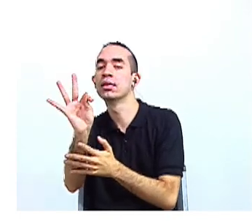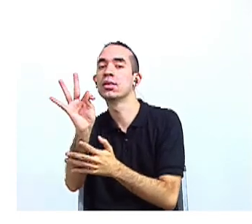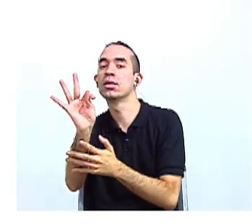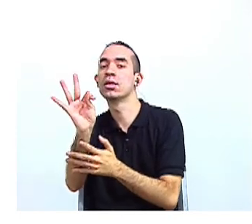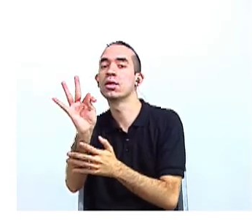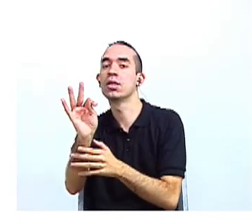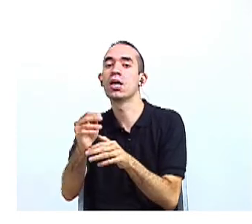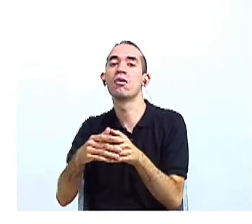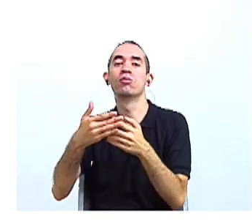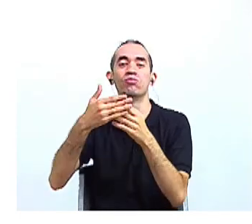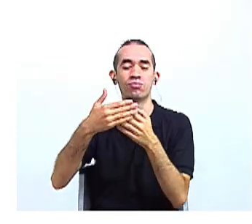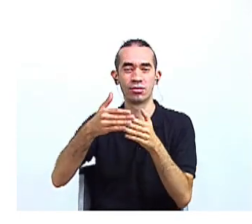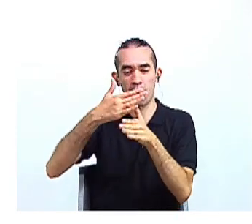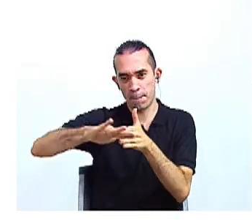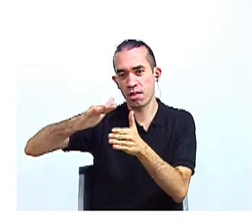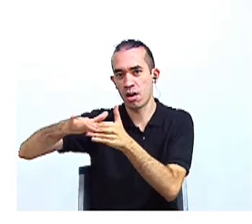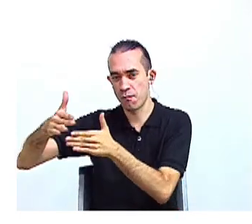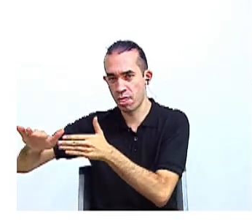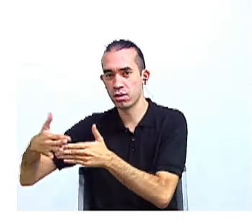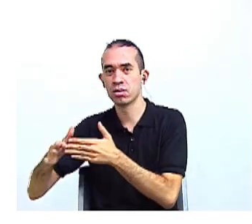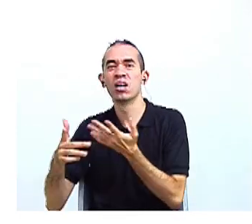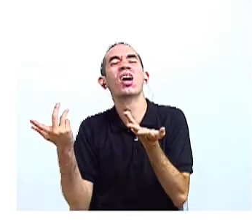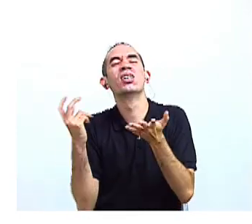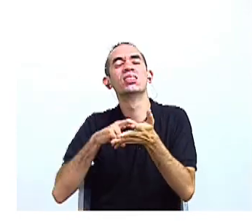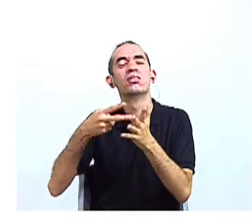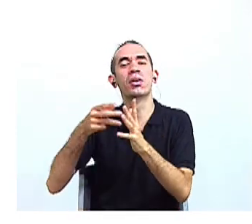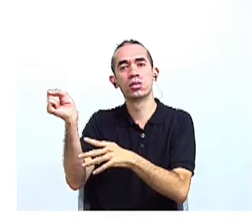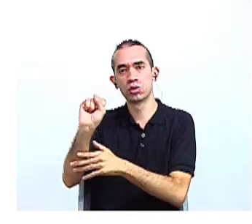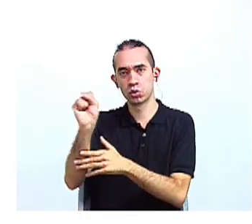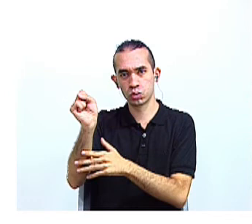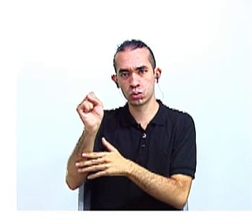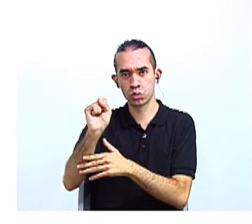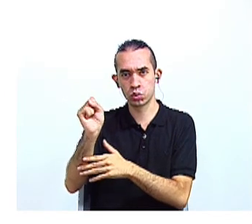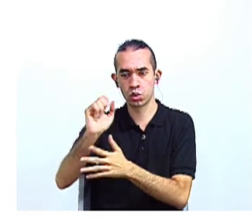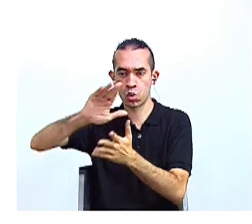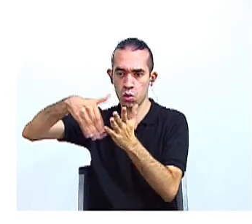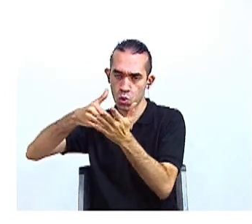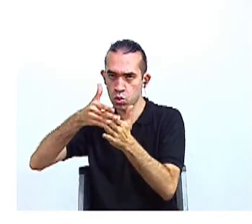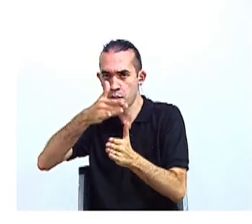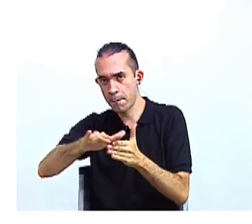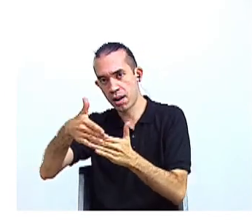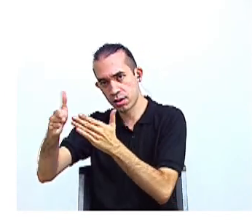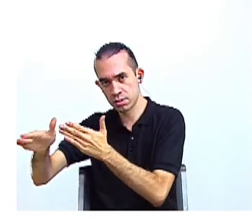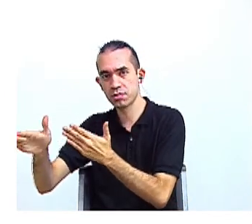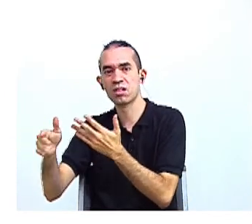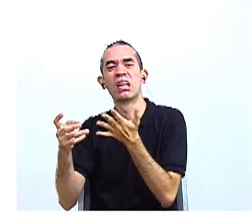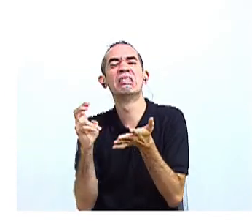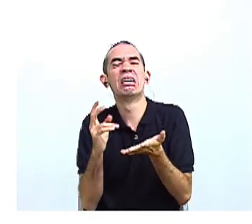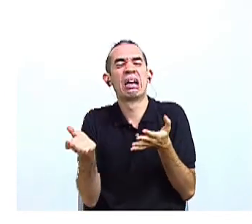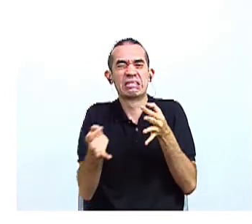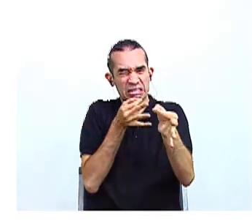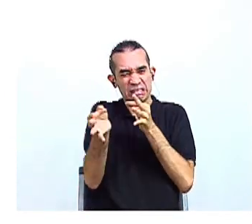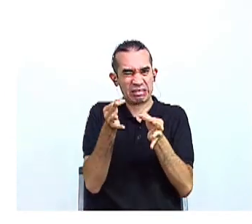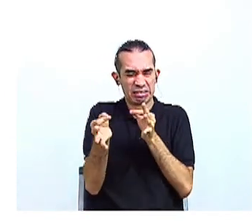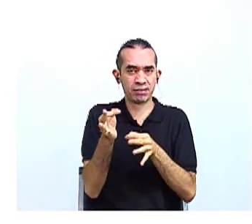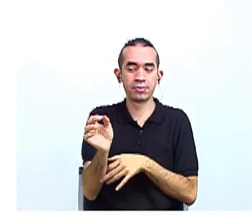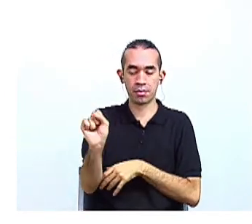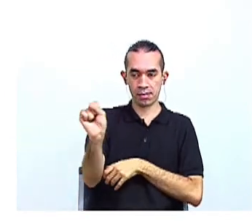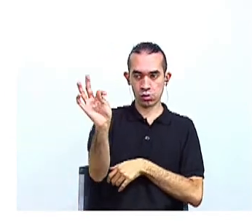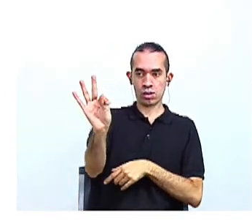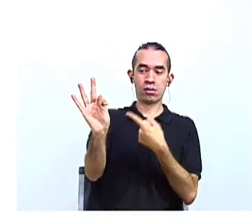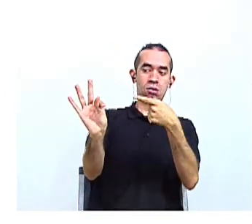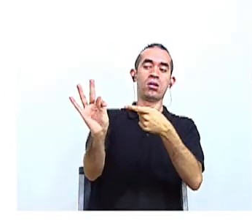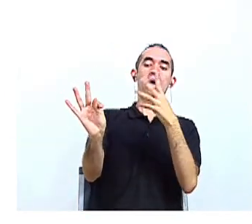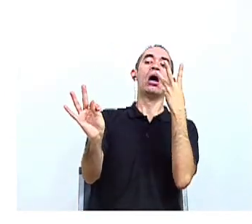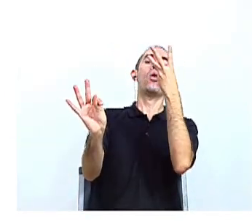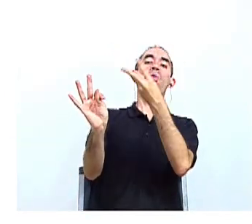partitivo. Sí, nos referimos a sujetos o núcleos partitivos, aquellos sustantivos que mencionan